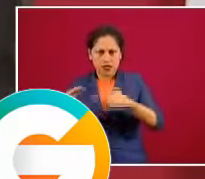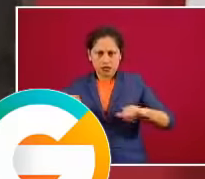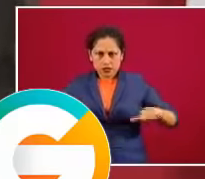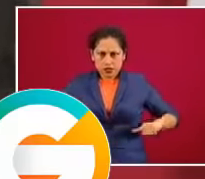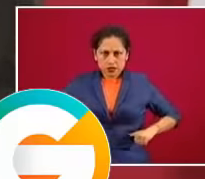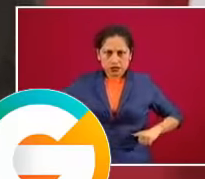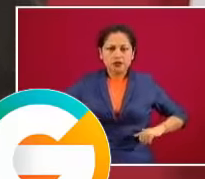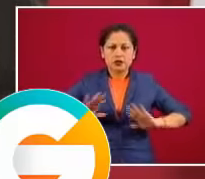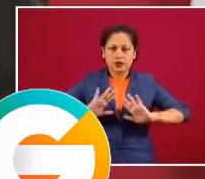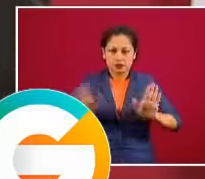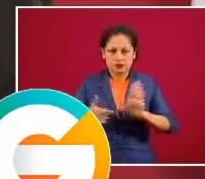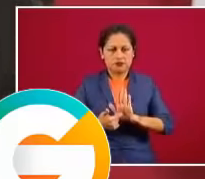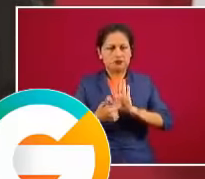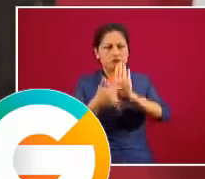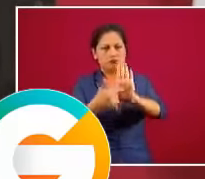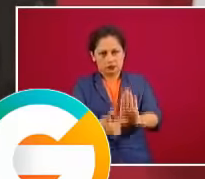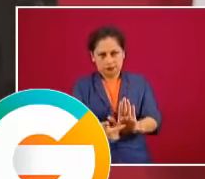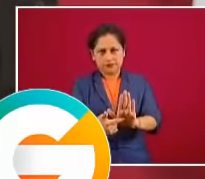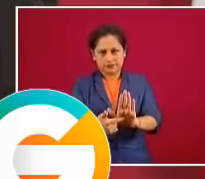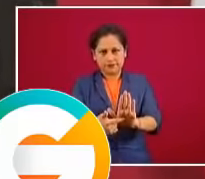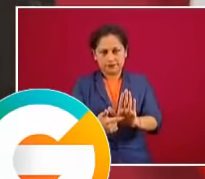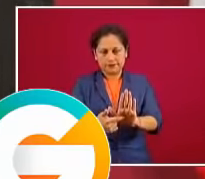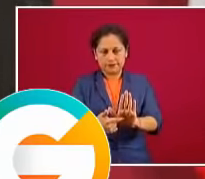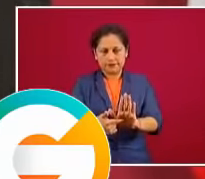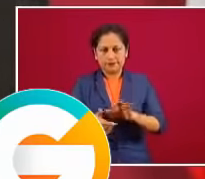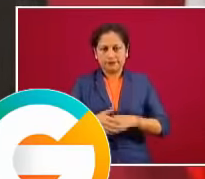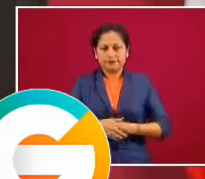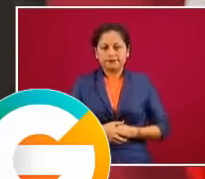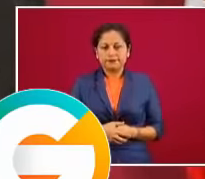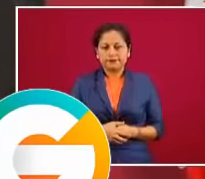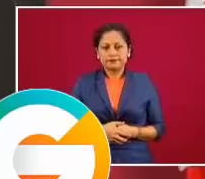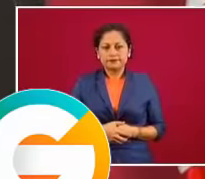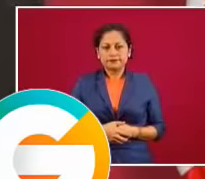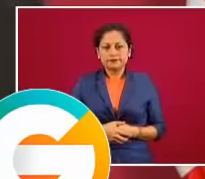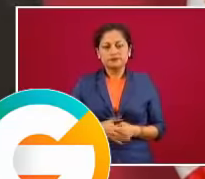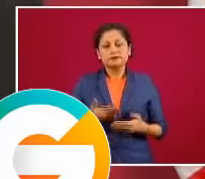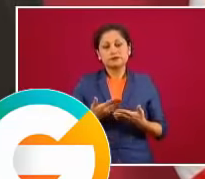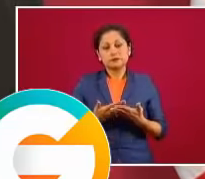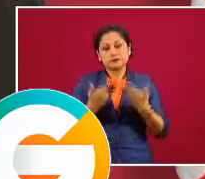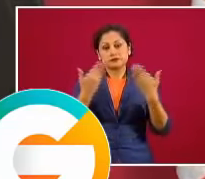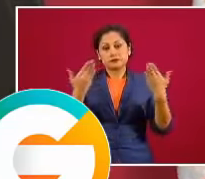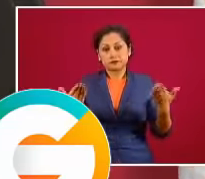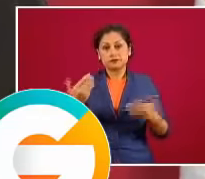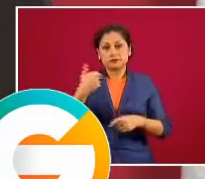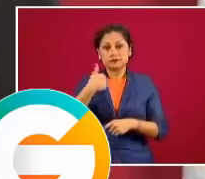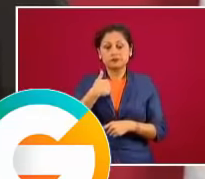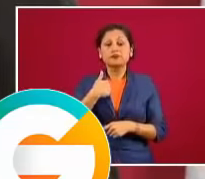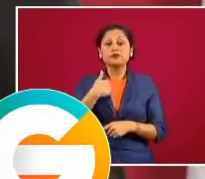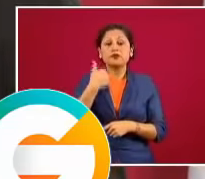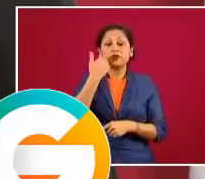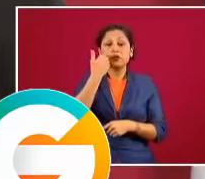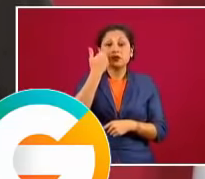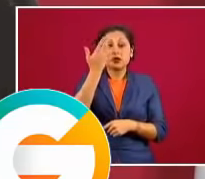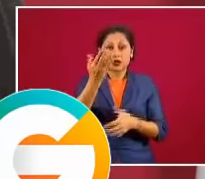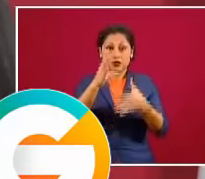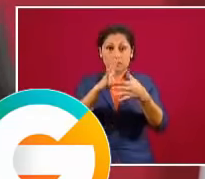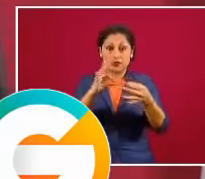por el plan sanitario, quiero adelantar,